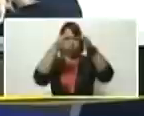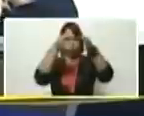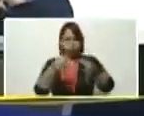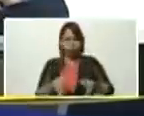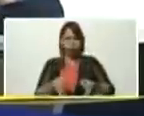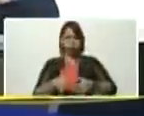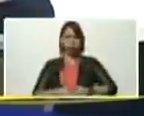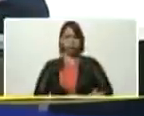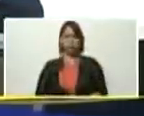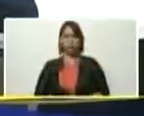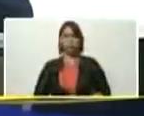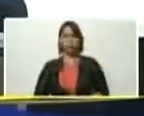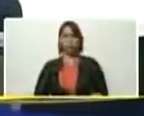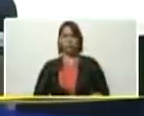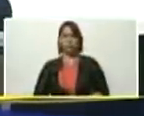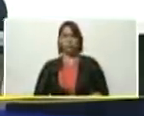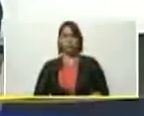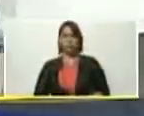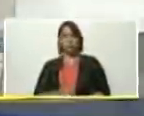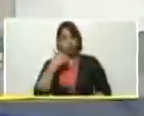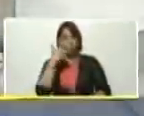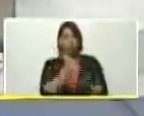real, verificable.